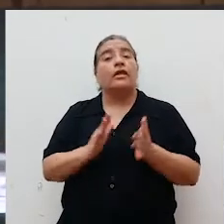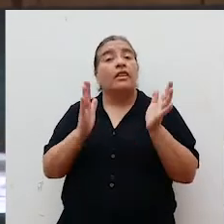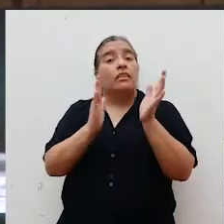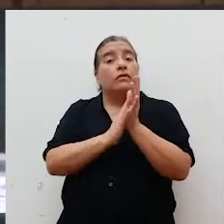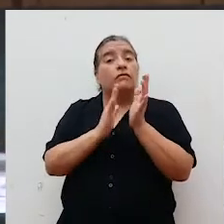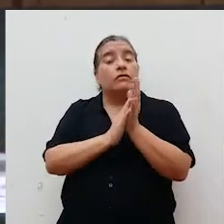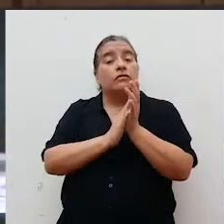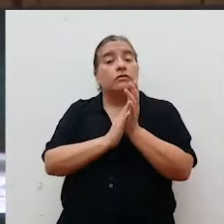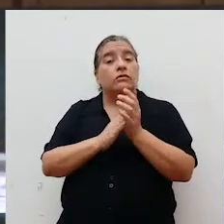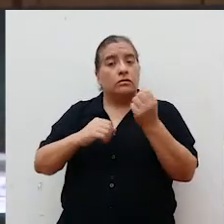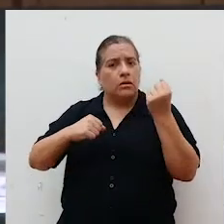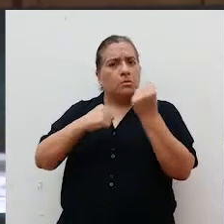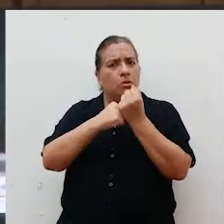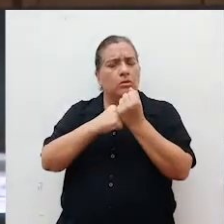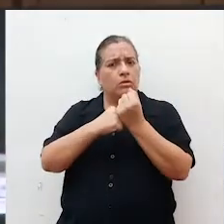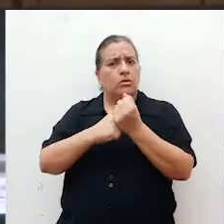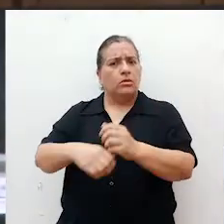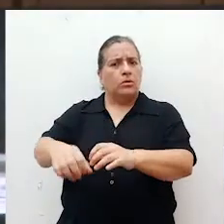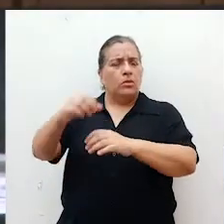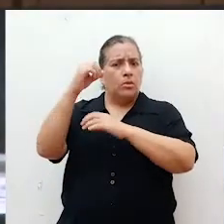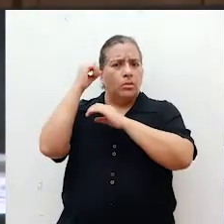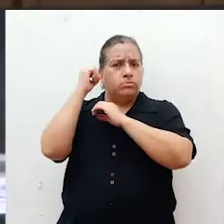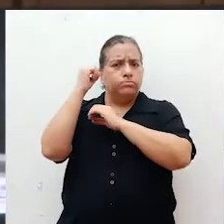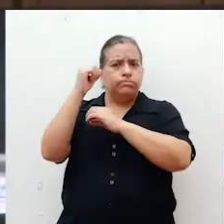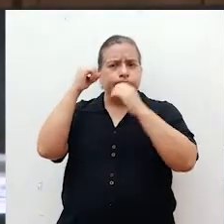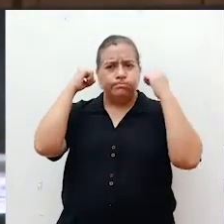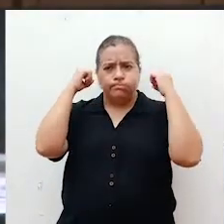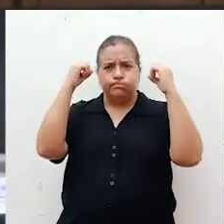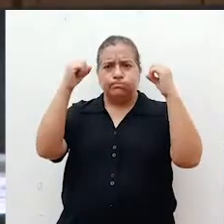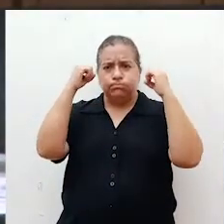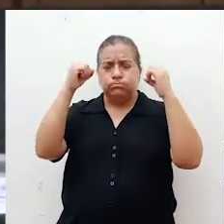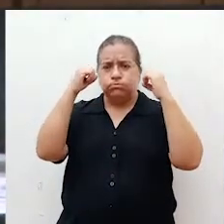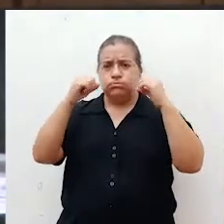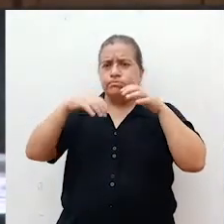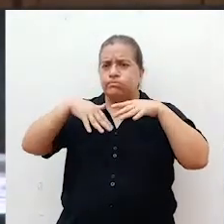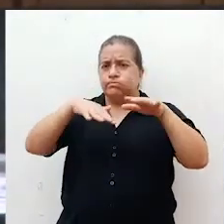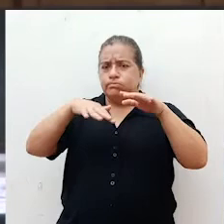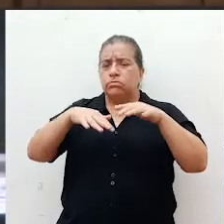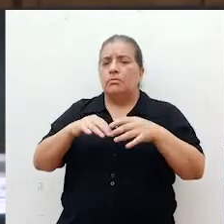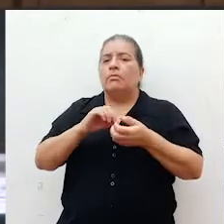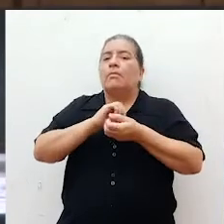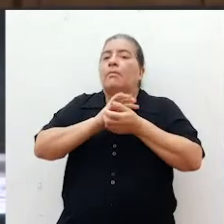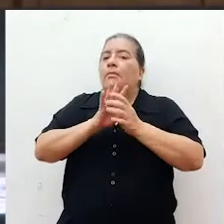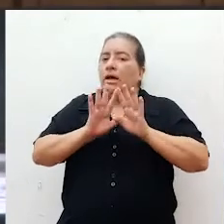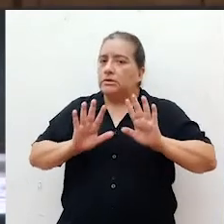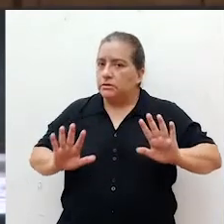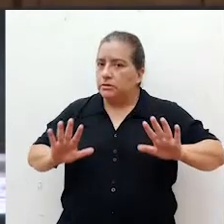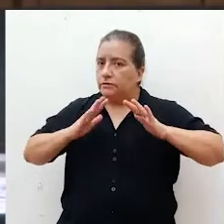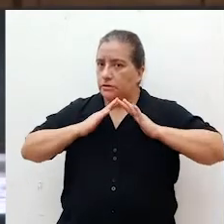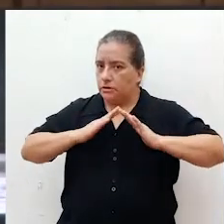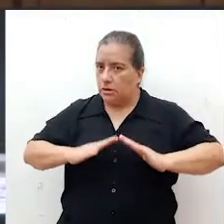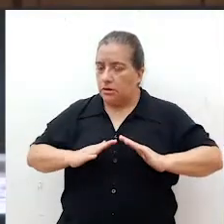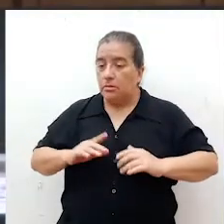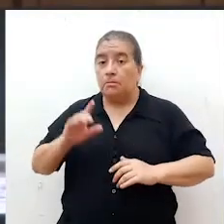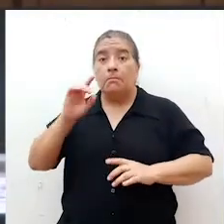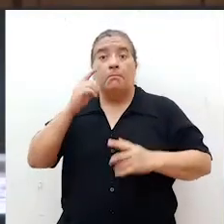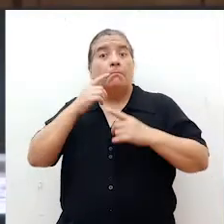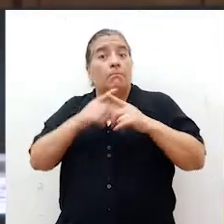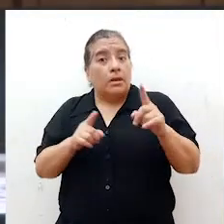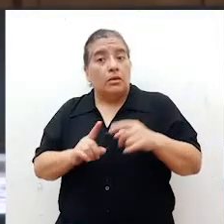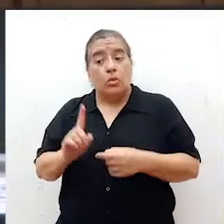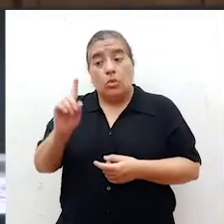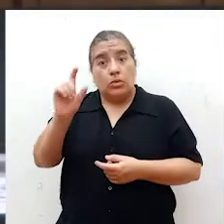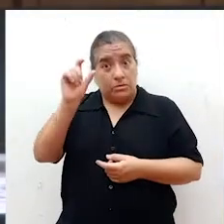quema una ambulancia, agrede a otra persona, en ese preciso momento deja de ser